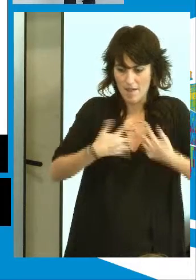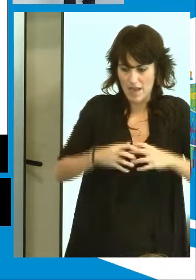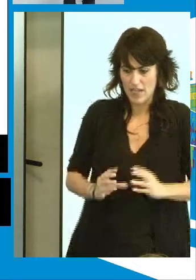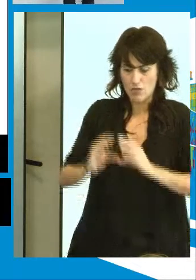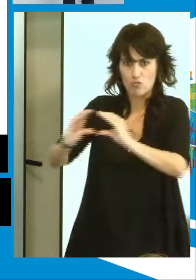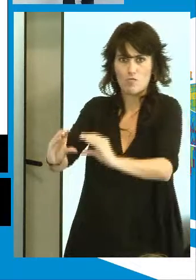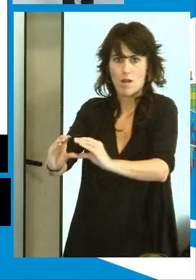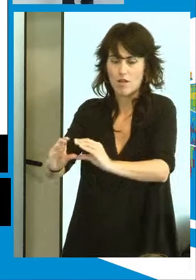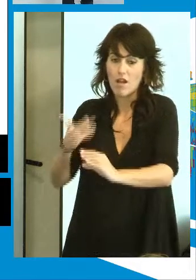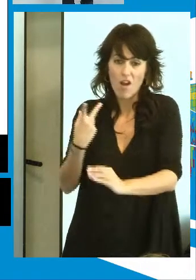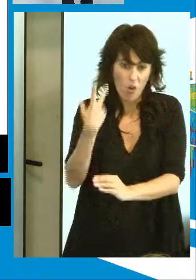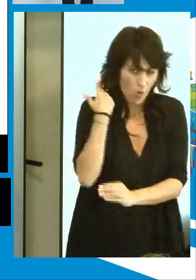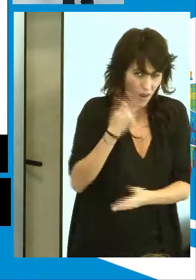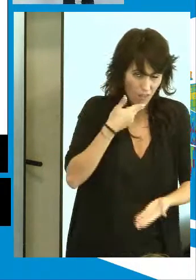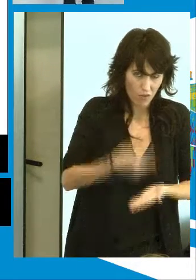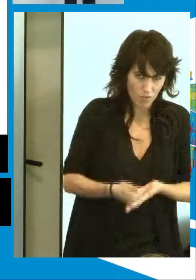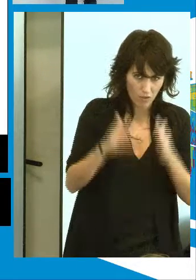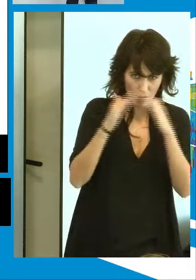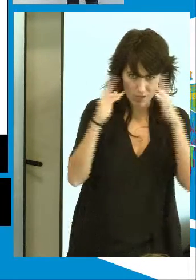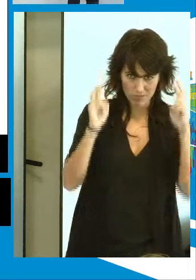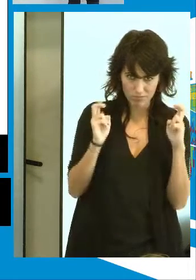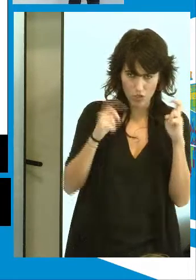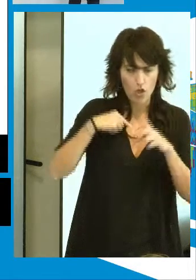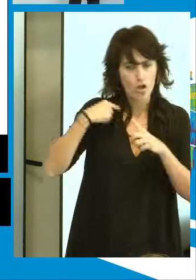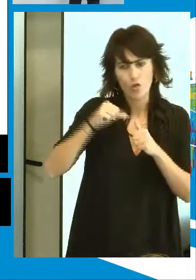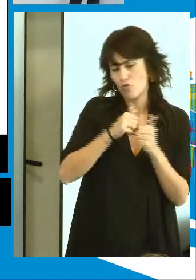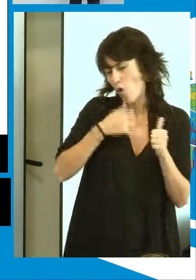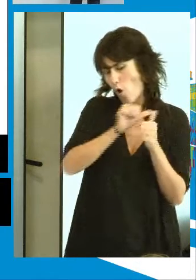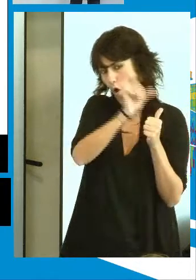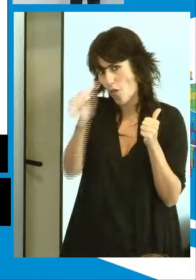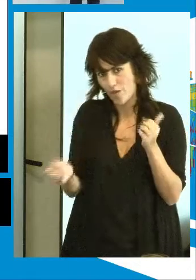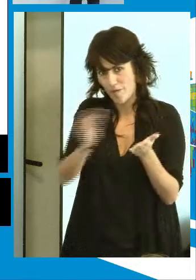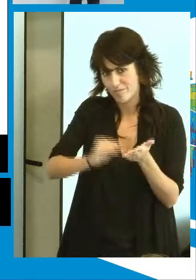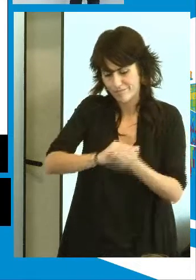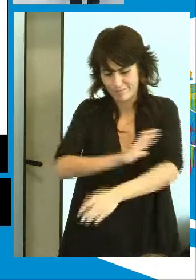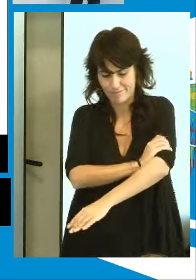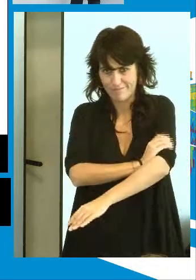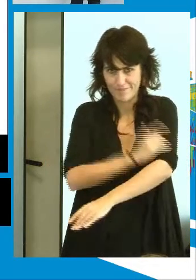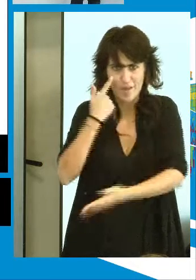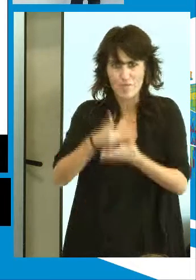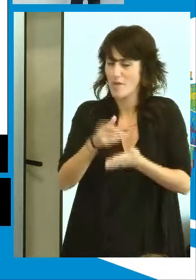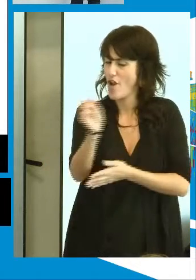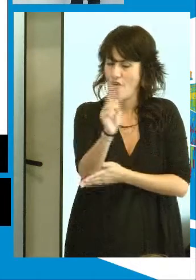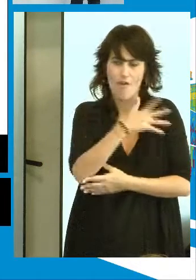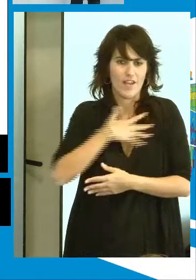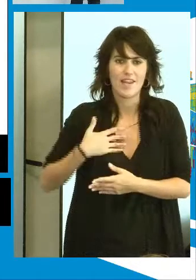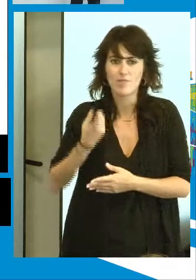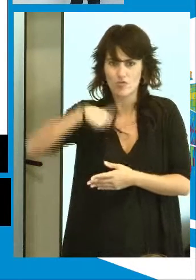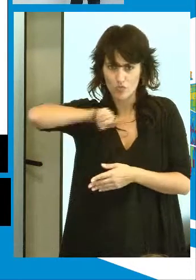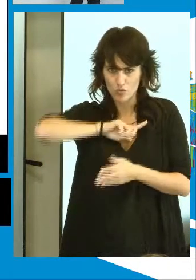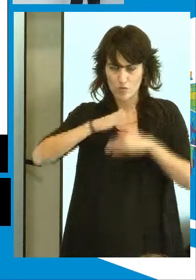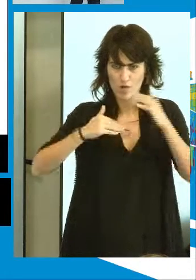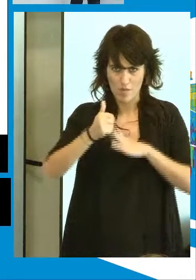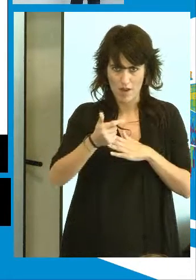como esté jubilado, aburrido en casa, está todo el día tomándose la tensión. Y tampoco queremos que se los aprendan ni nada de eso, queremos poder medirlo. Entonces lo suyo sería